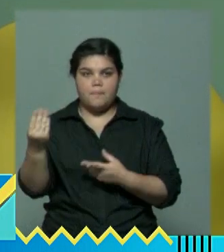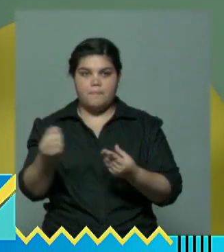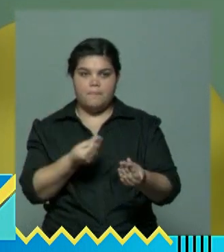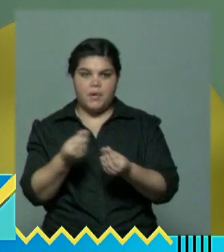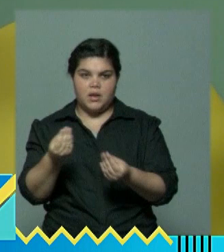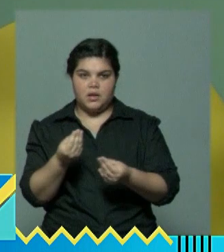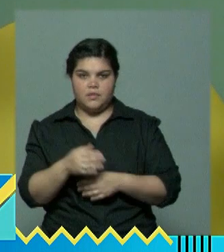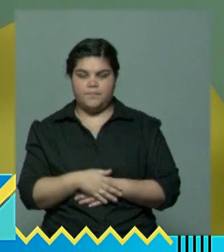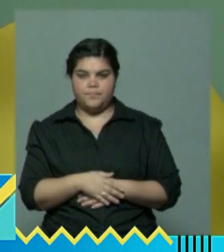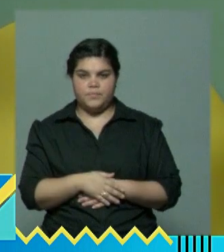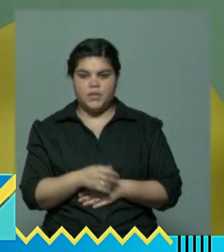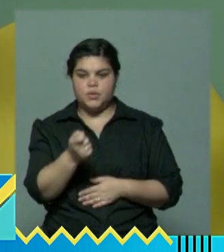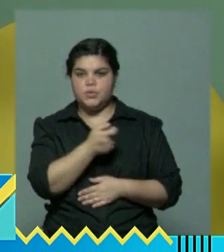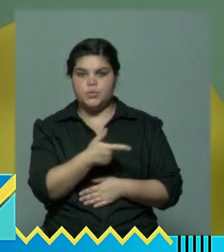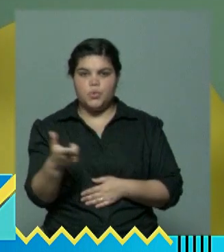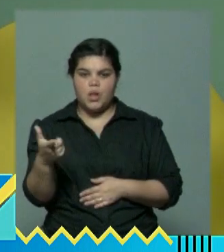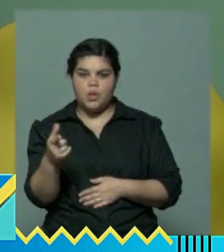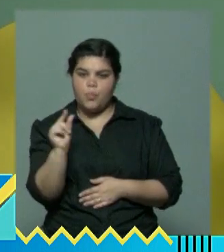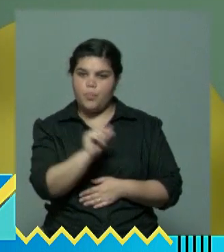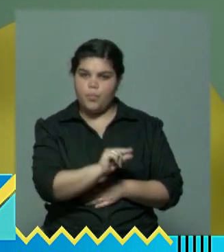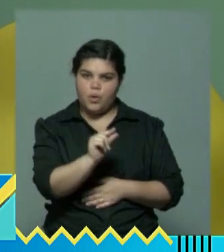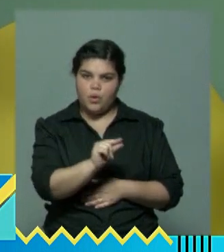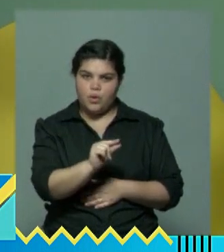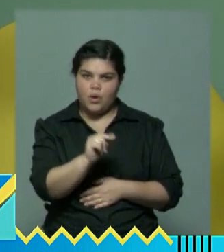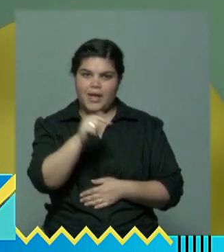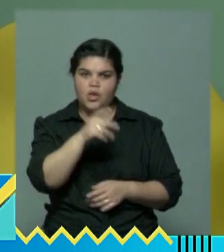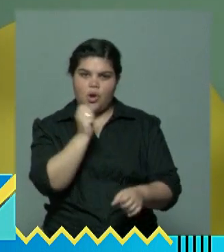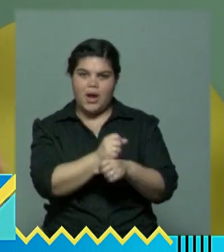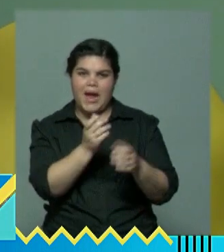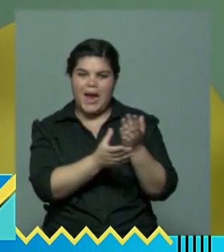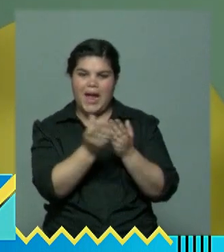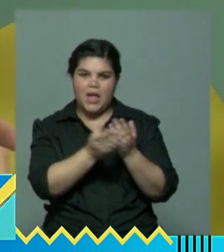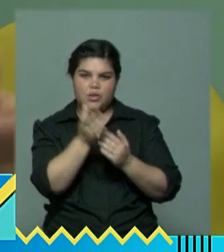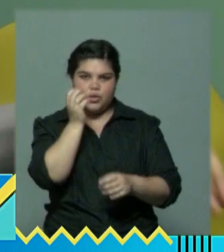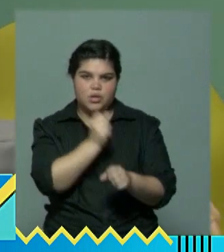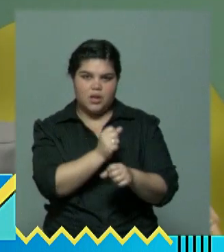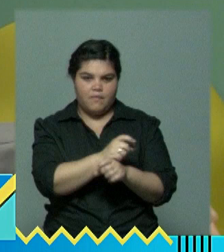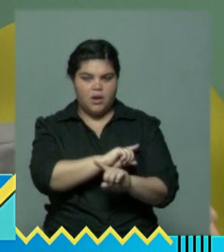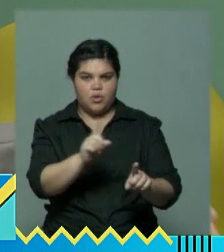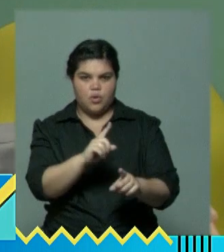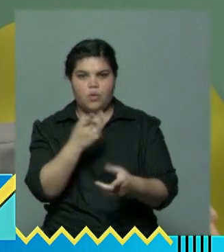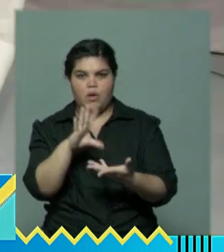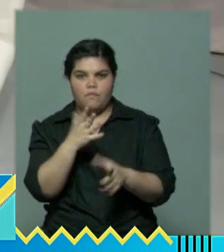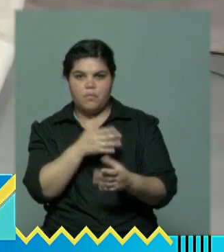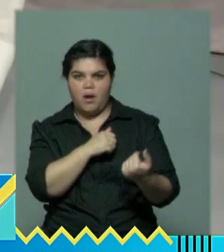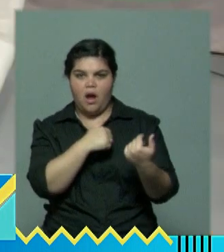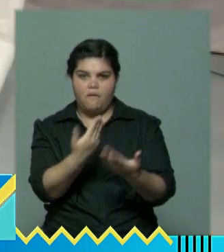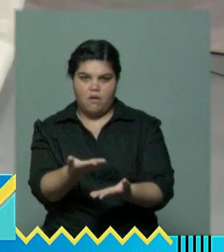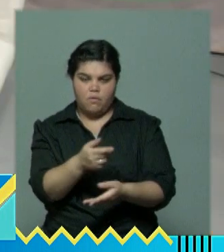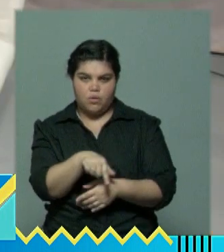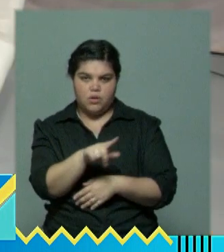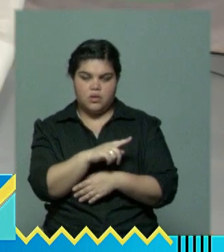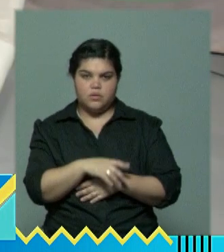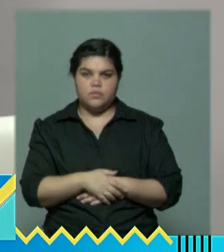de menos ingreso no tengan tanto costo laboral y favorecer de esa manera el reingreso de gente al sistema. Bien. Ahora, recién